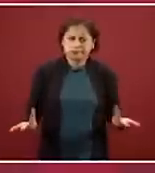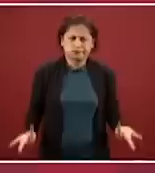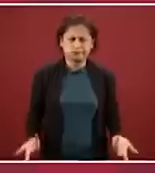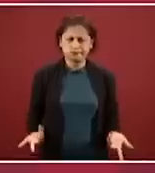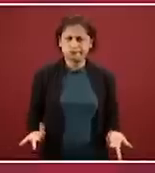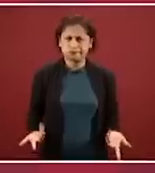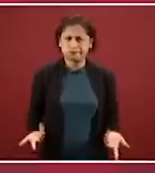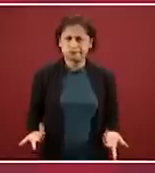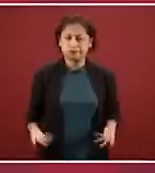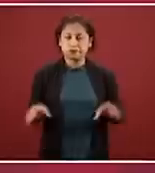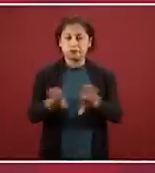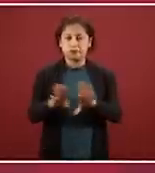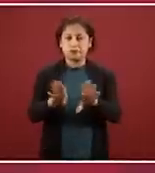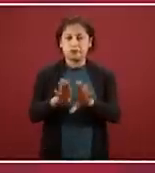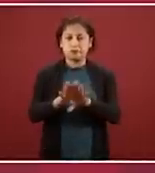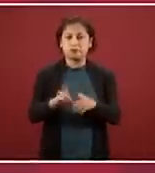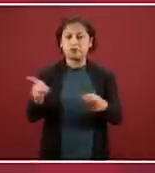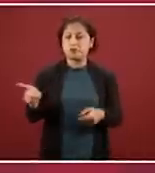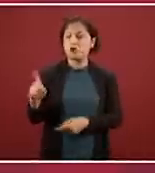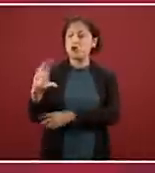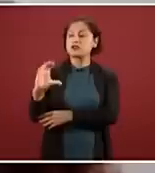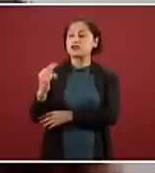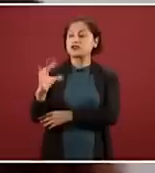mi finado paisano Chicoche, ¿quién pompó?